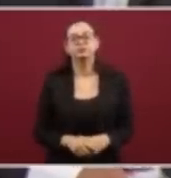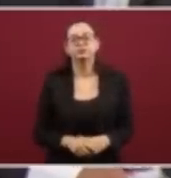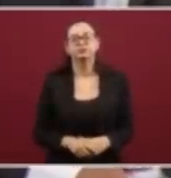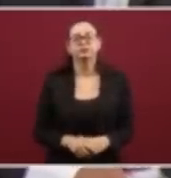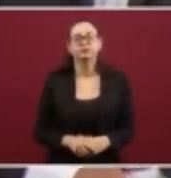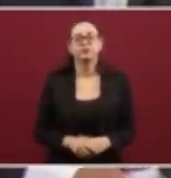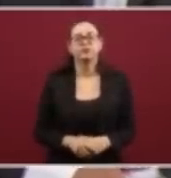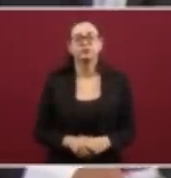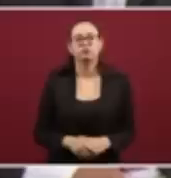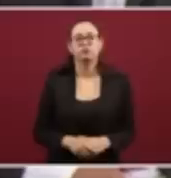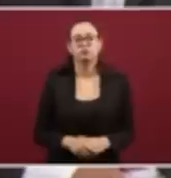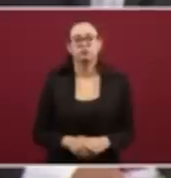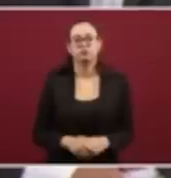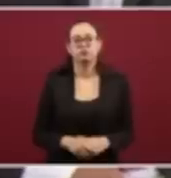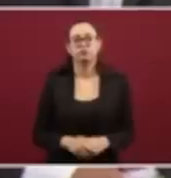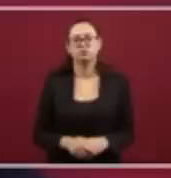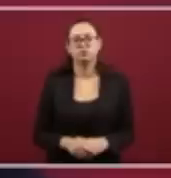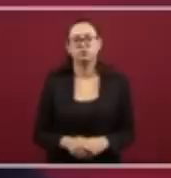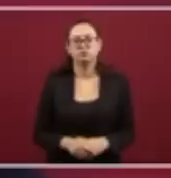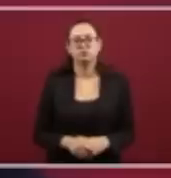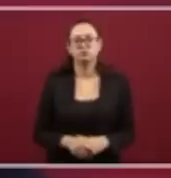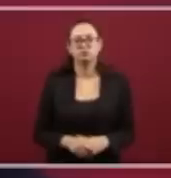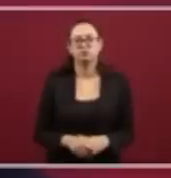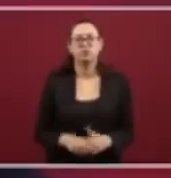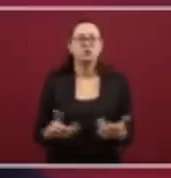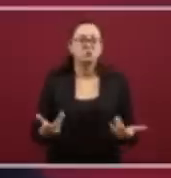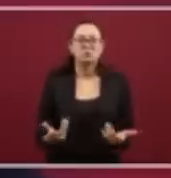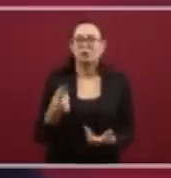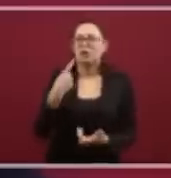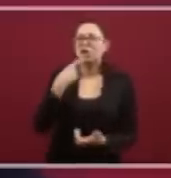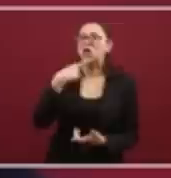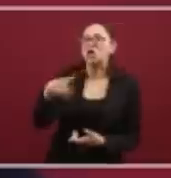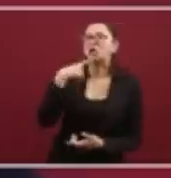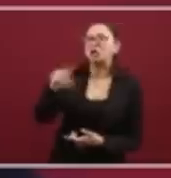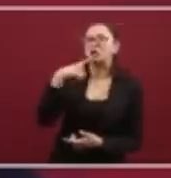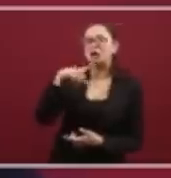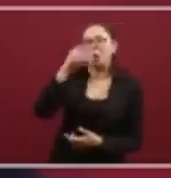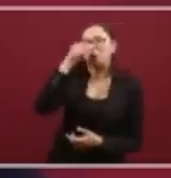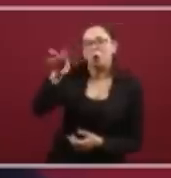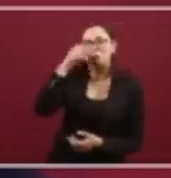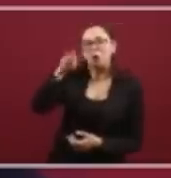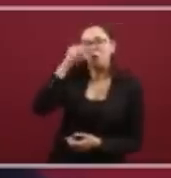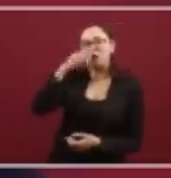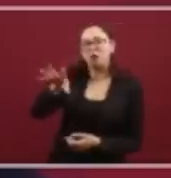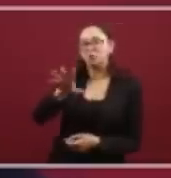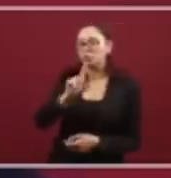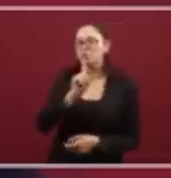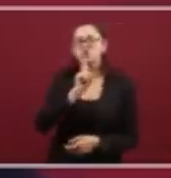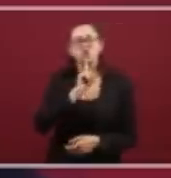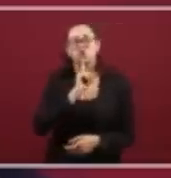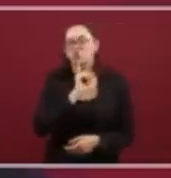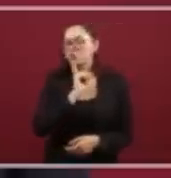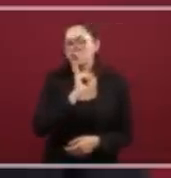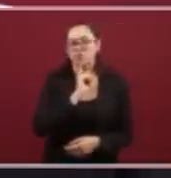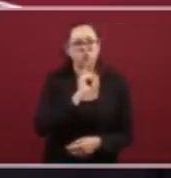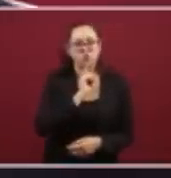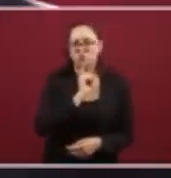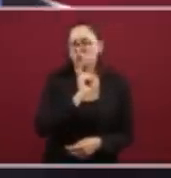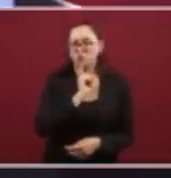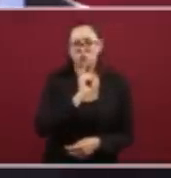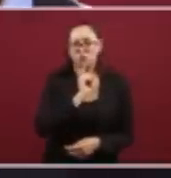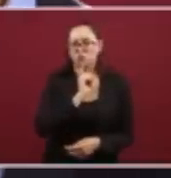se trata de acusar por acusar o de este